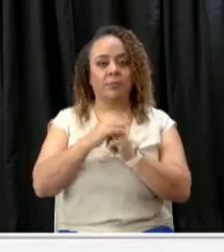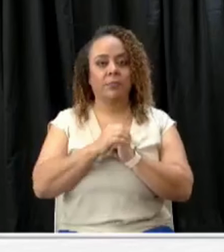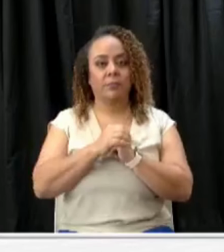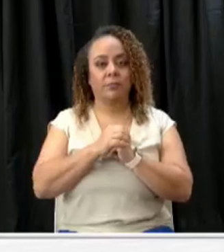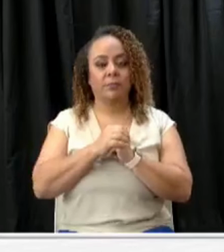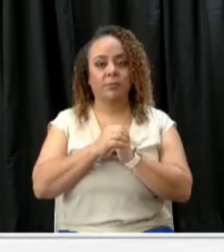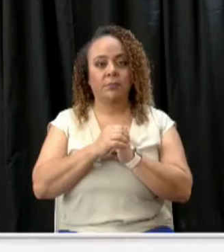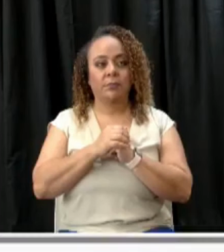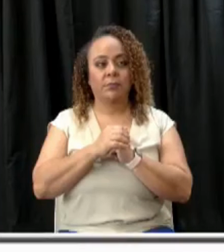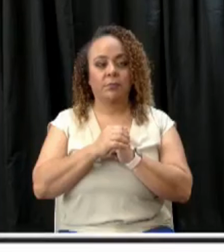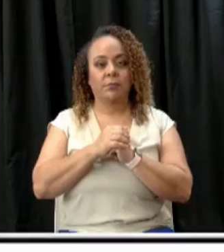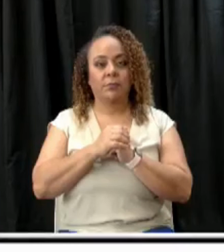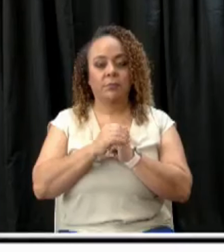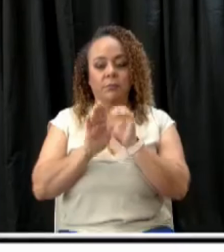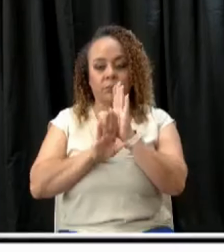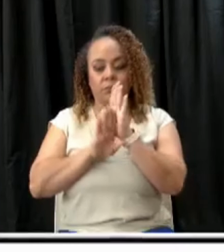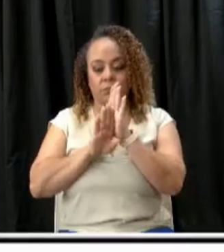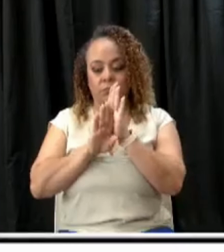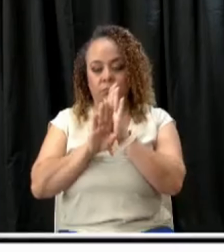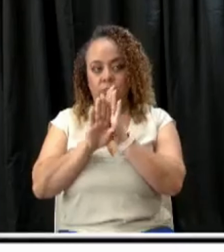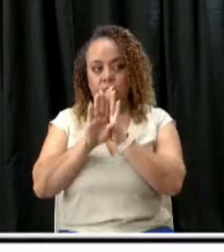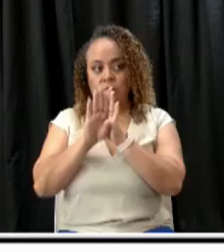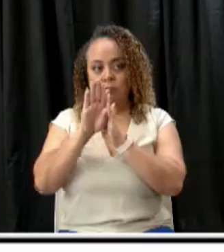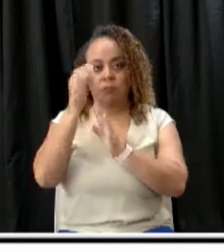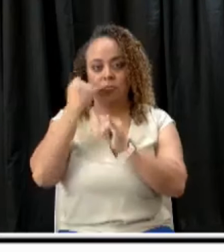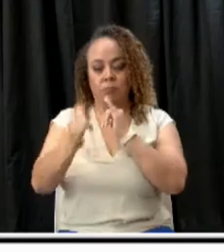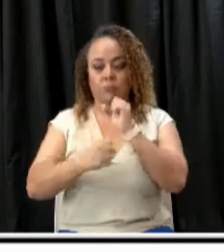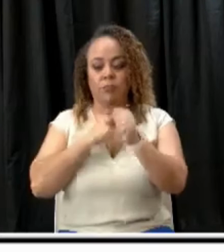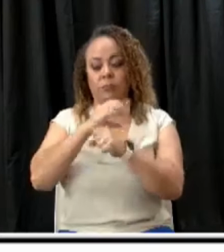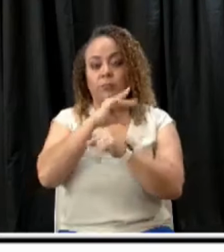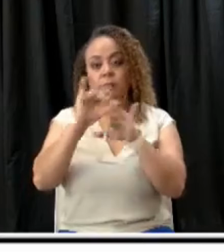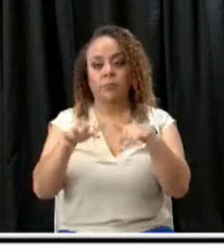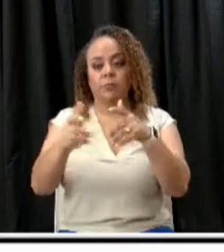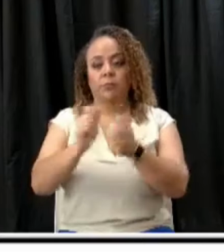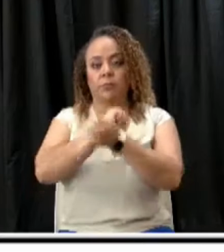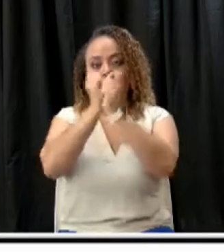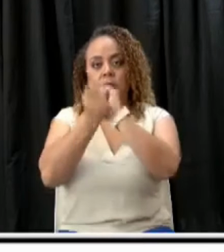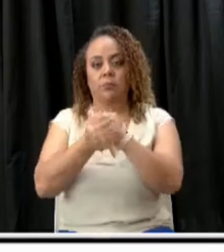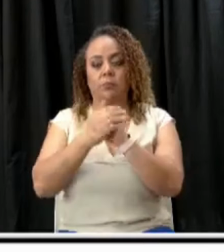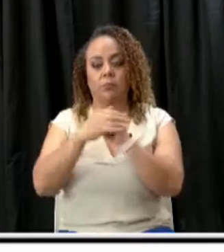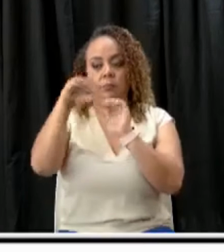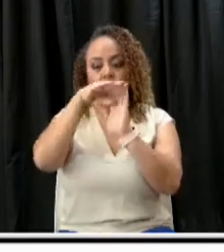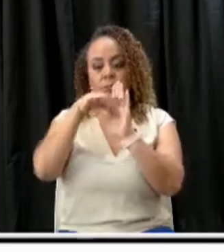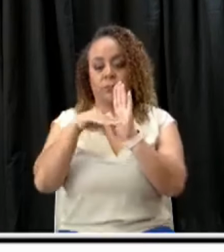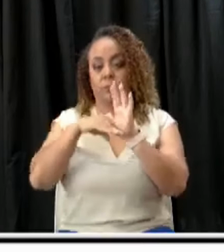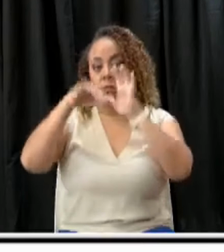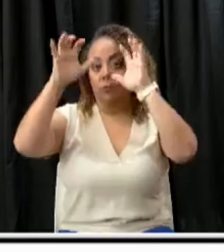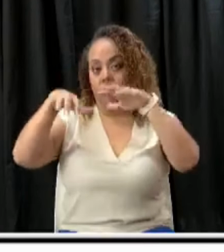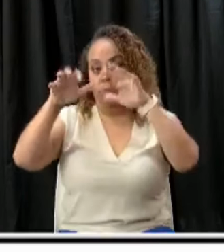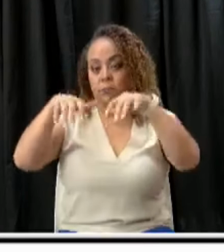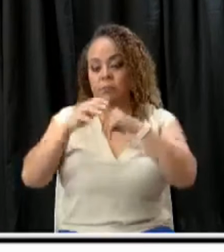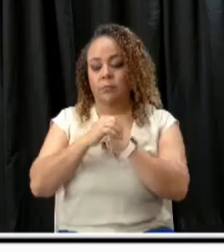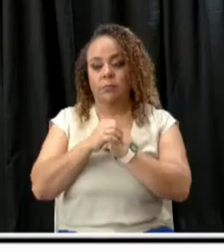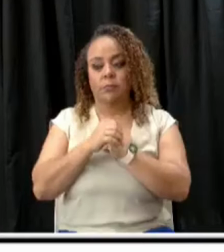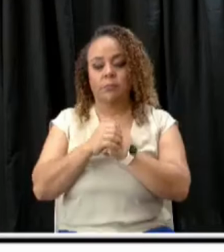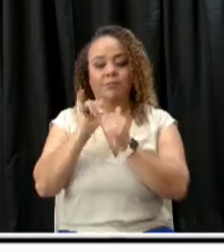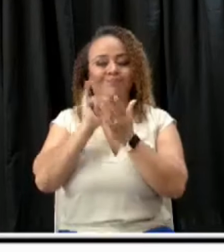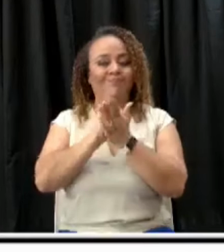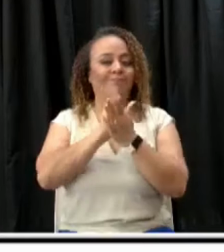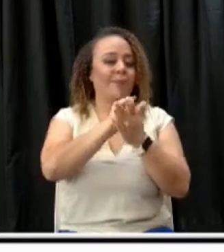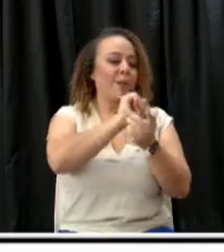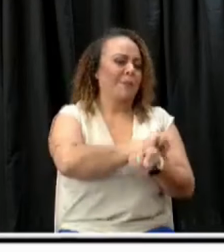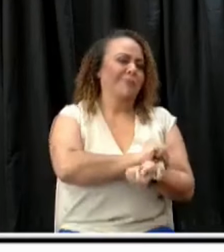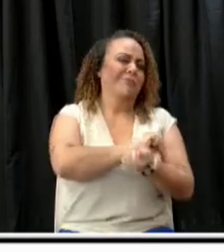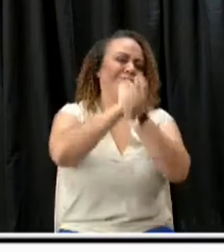venido subiendo en los últimos años y cómo han cambiado, por ejemplo, los parámetros de lluvia, que esto